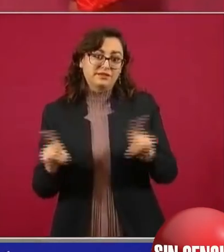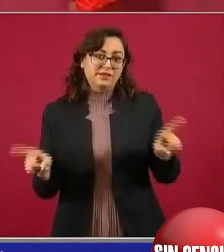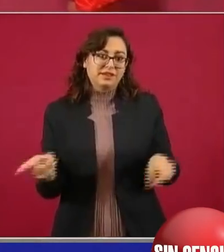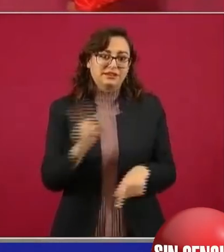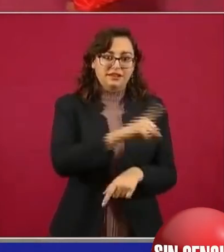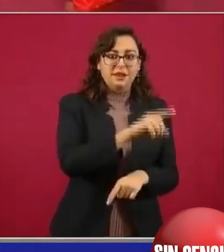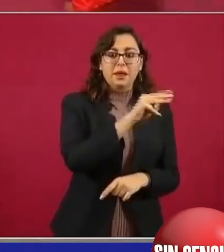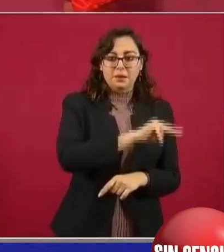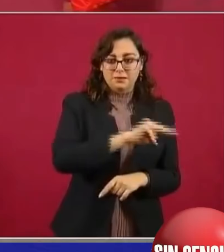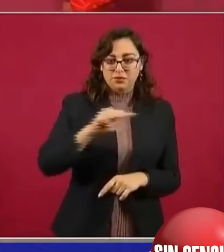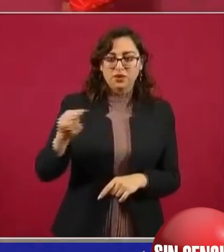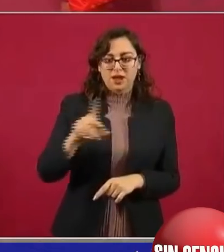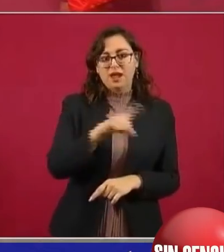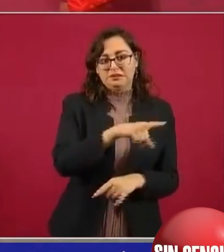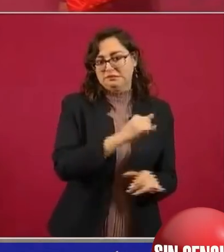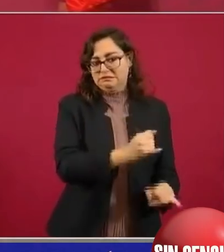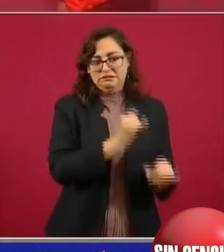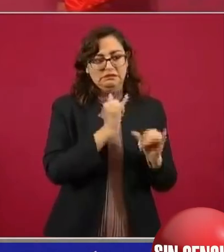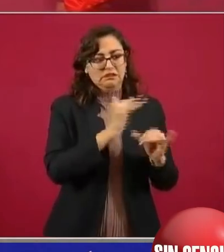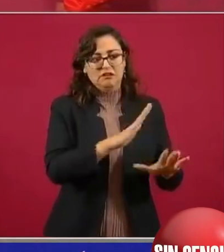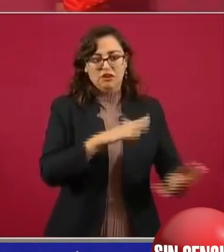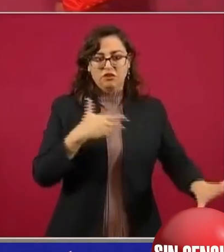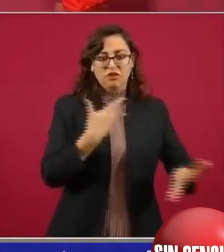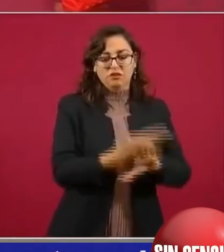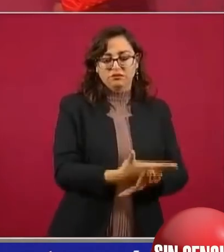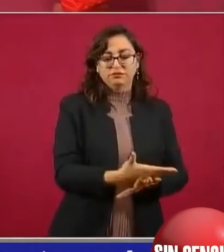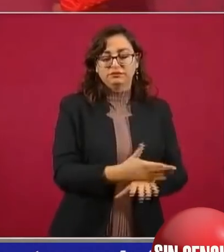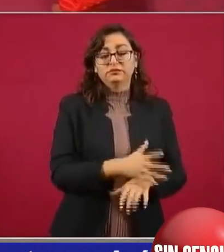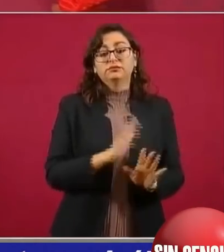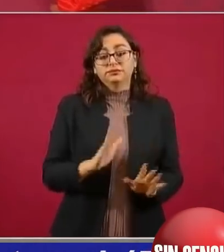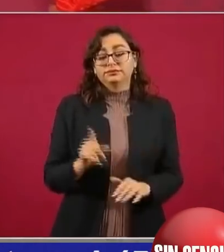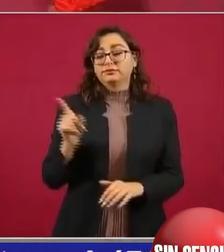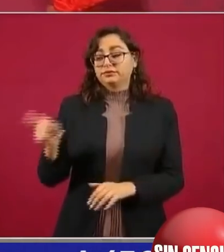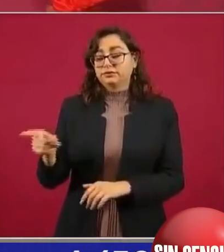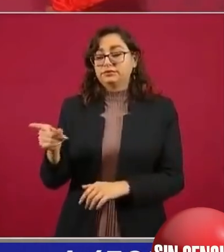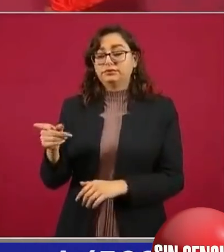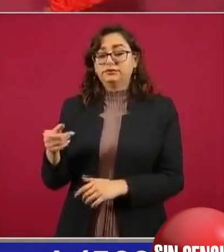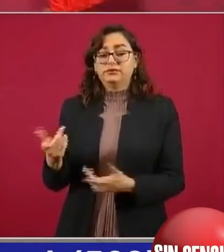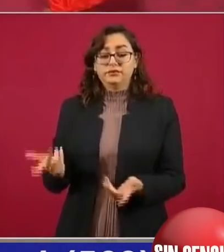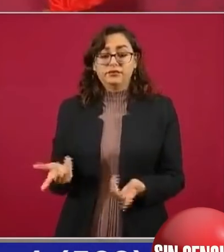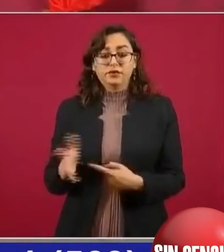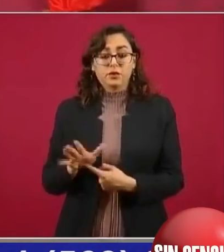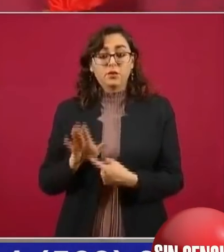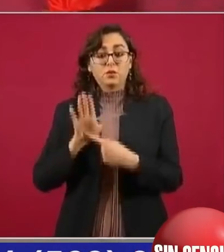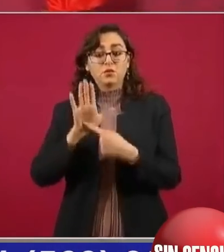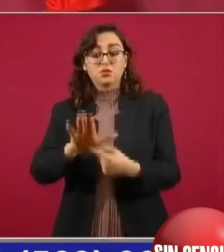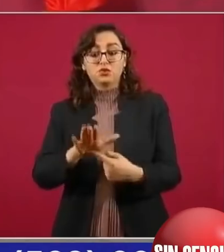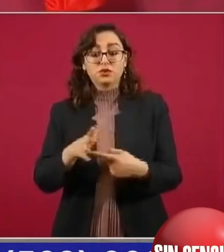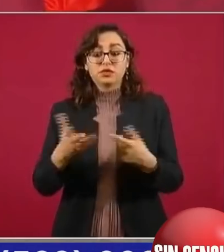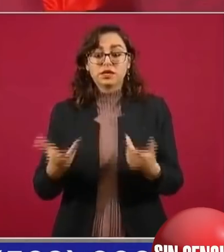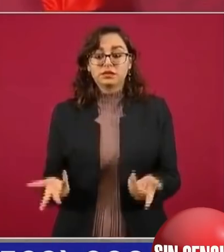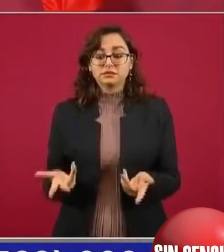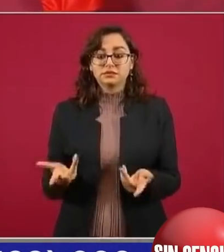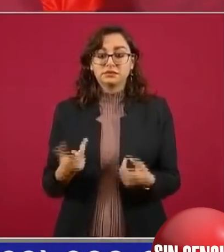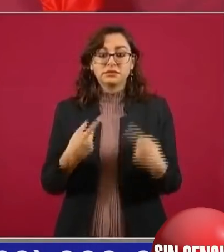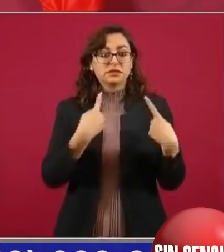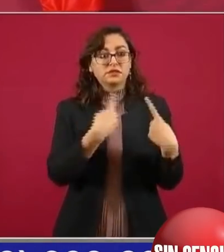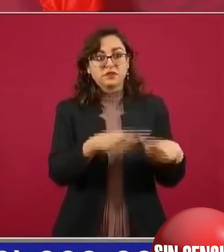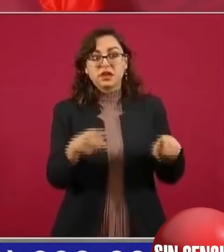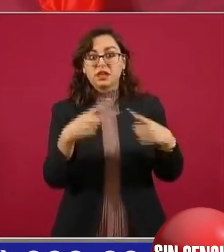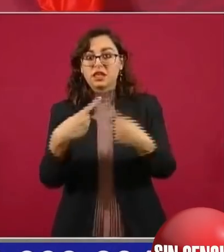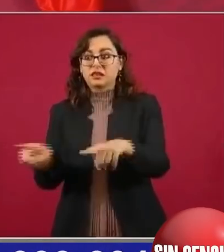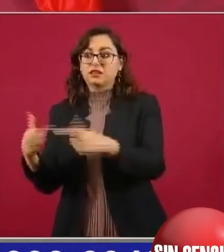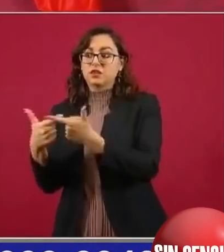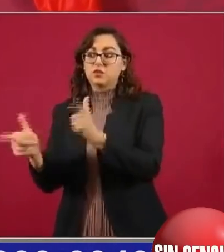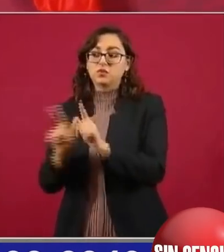entonces. Entonces, la primera gubernatura era para demostrar que había pluralidad,